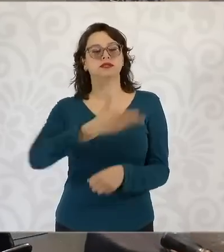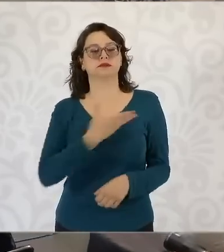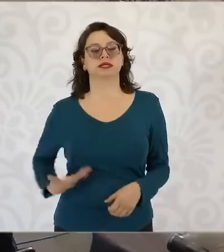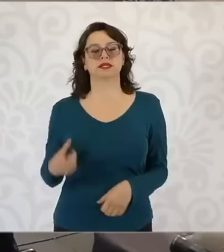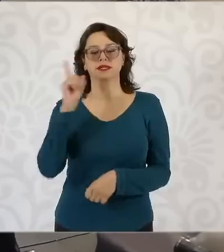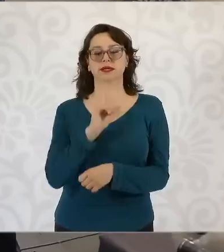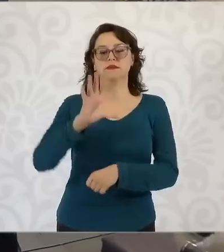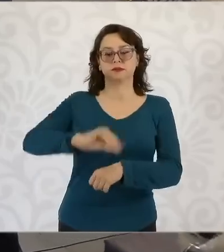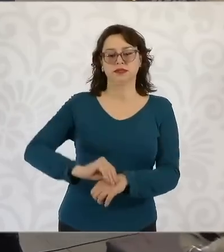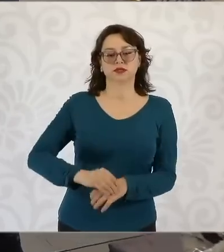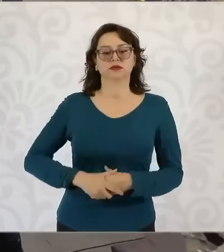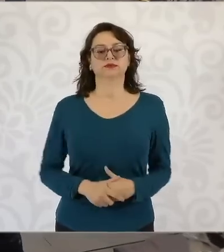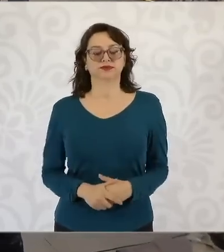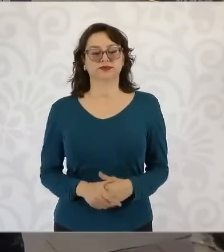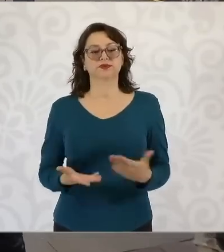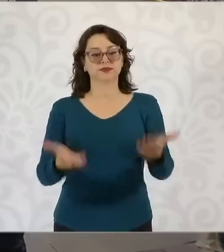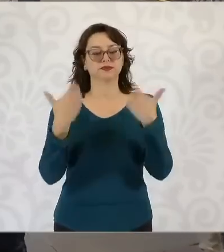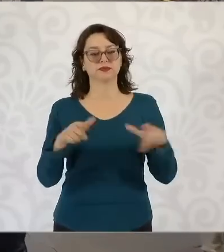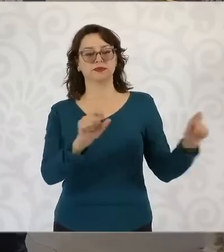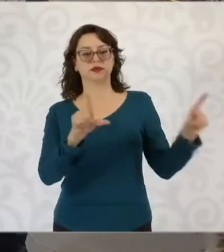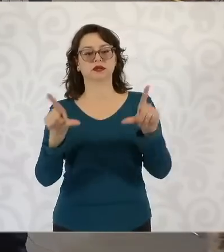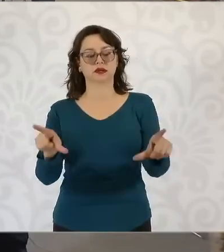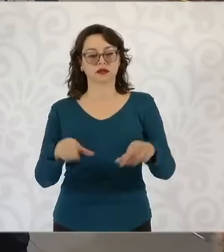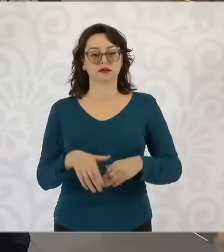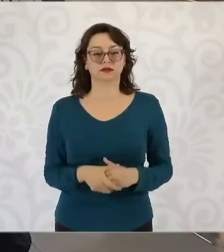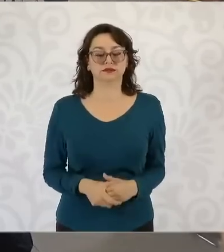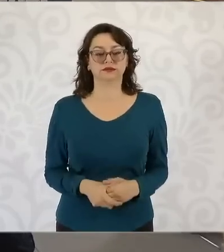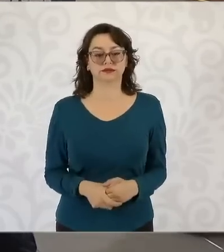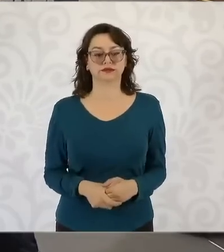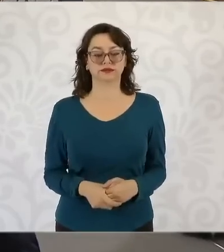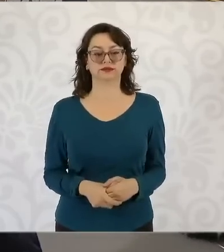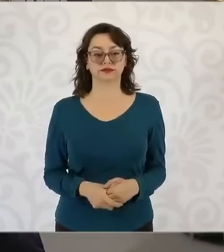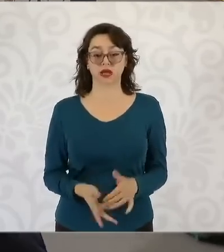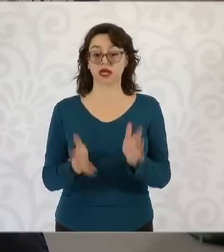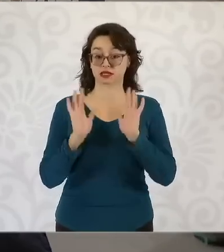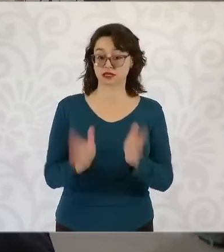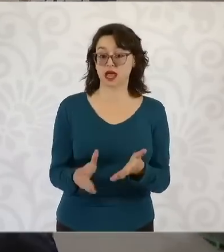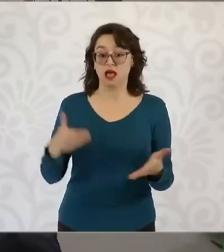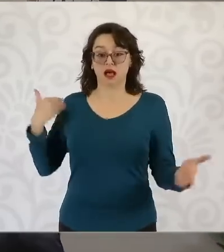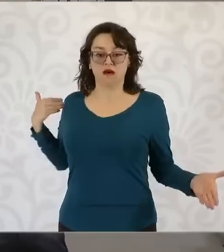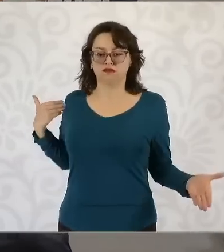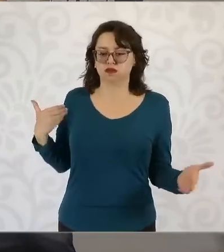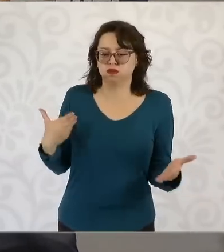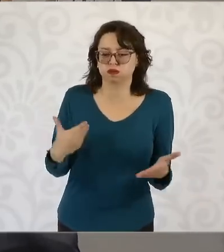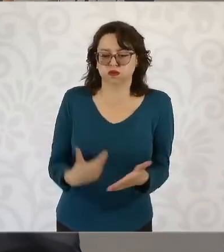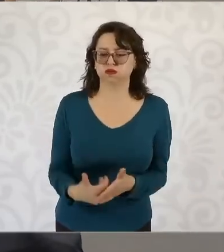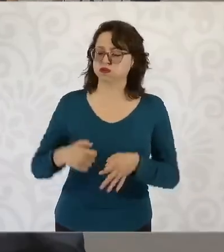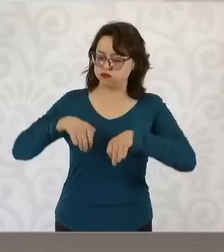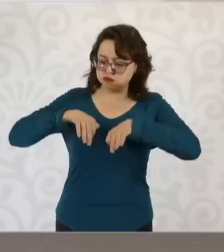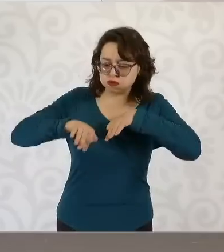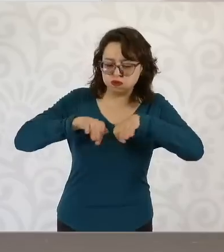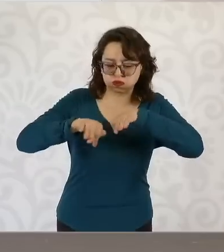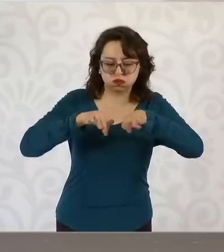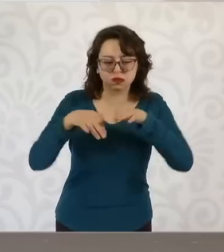Se ha hecho un trabajo ya de varios meses muy intenso para ubicar los polos de desarrollo